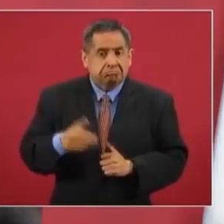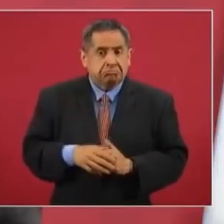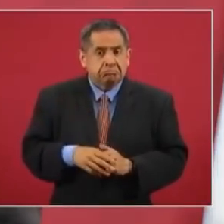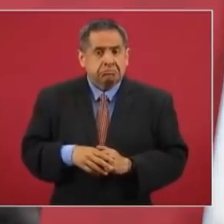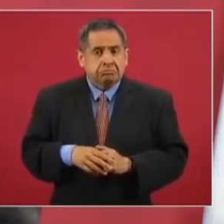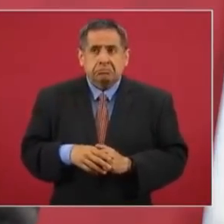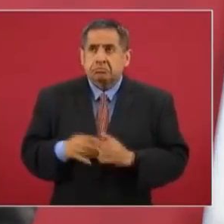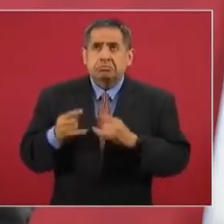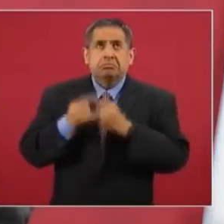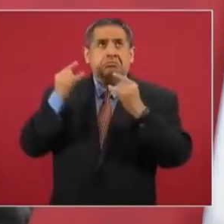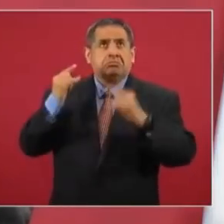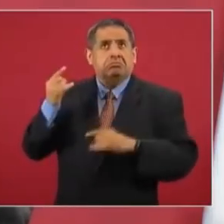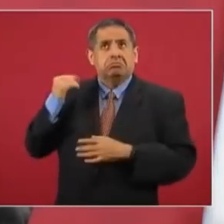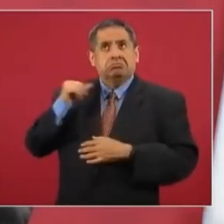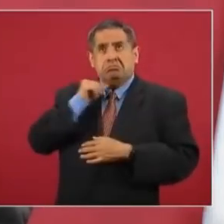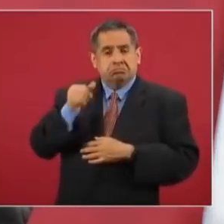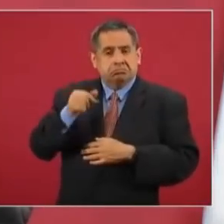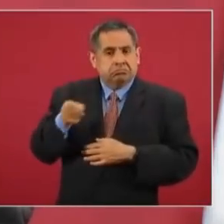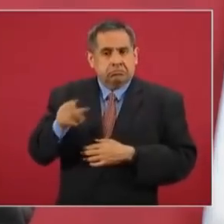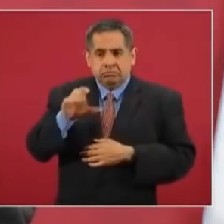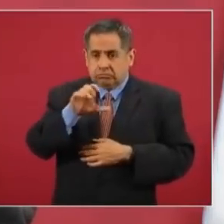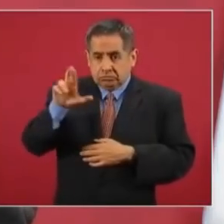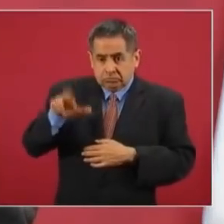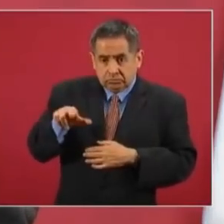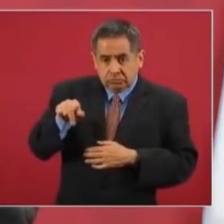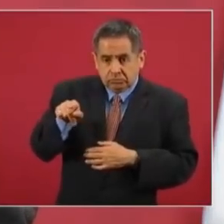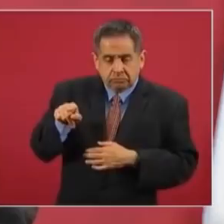en la historia reciente